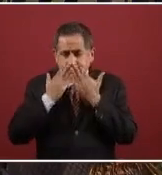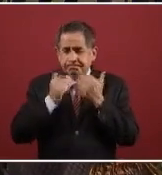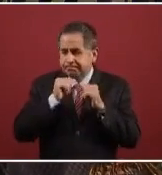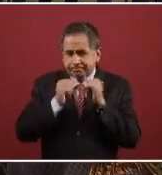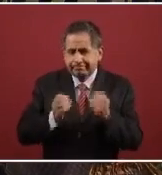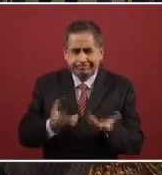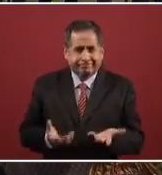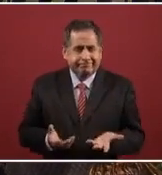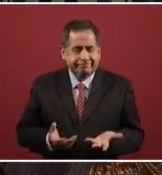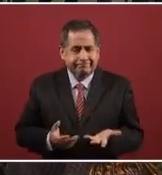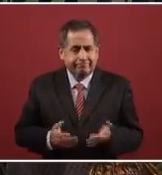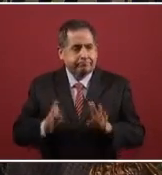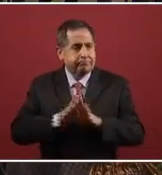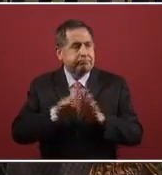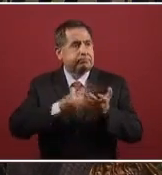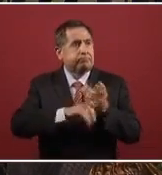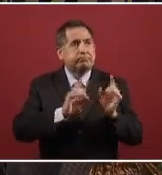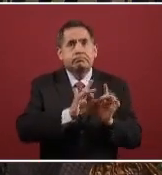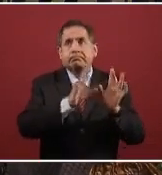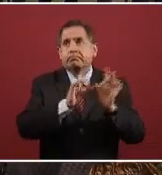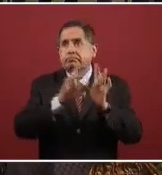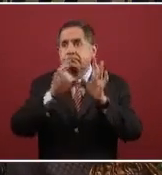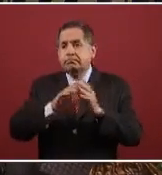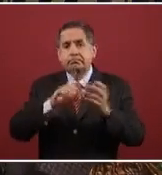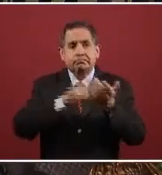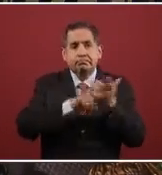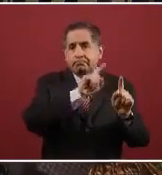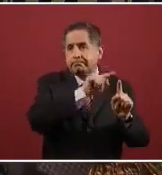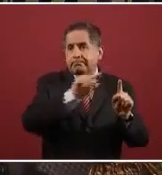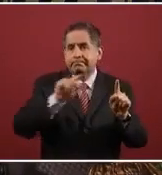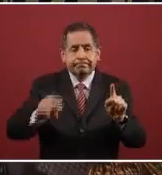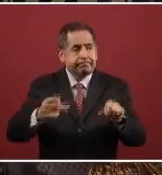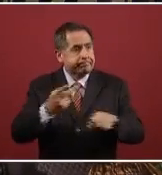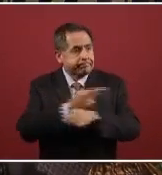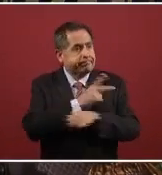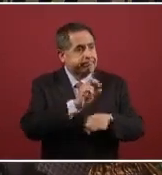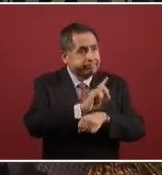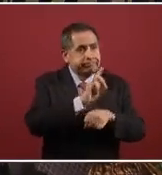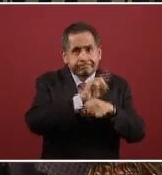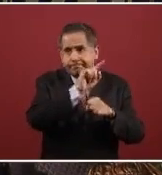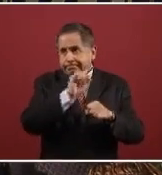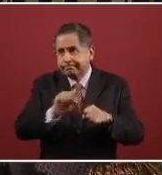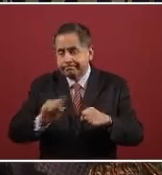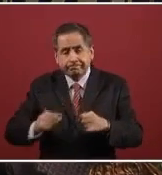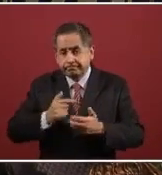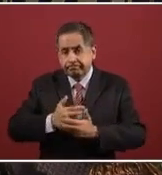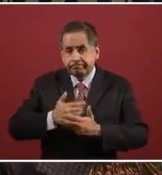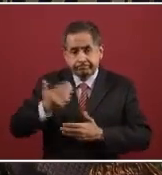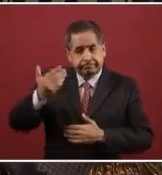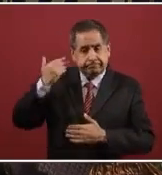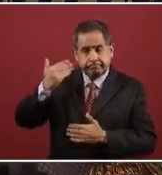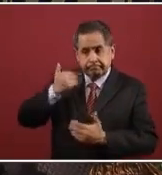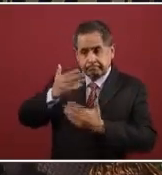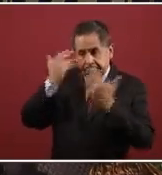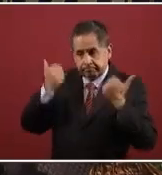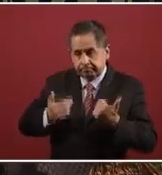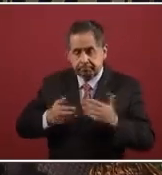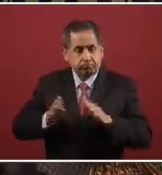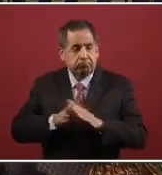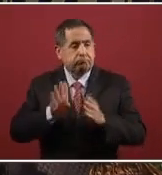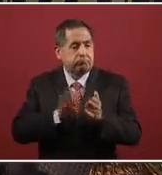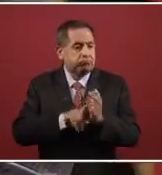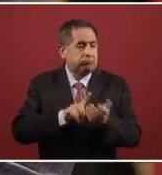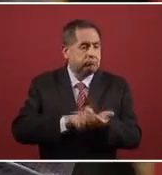de lo que acontecía diariamente en cuanto a inseguridad y